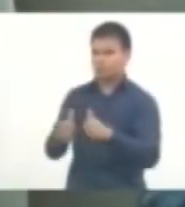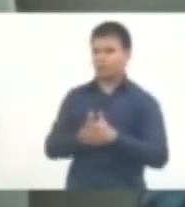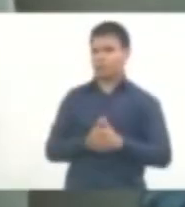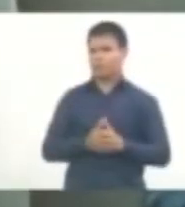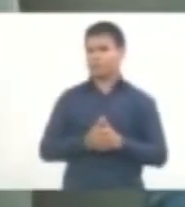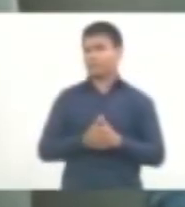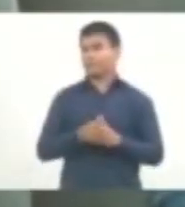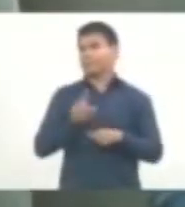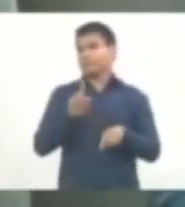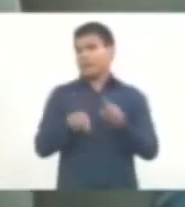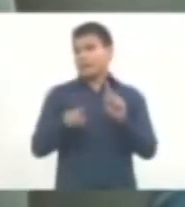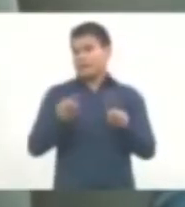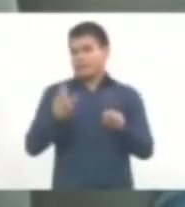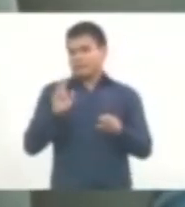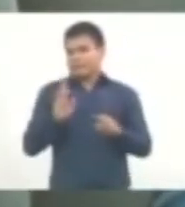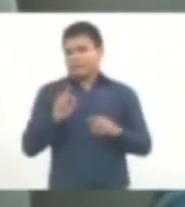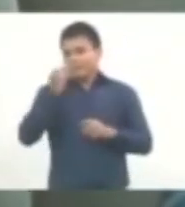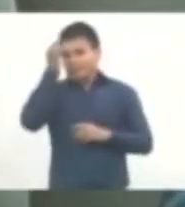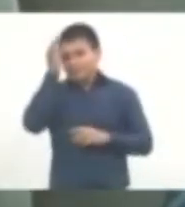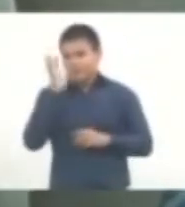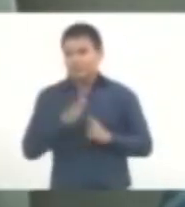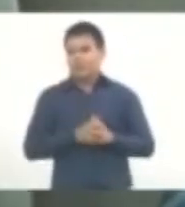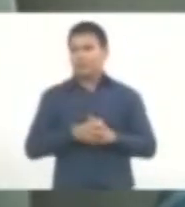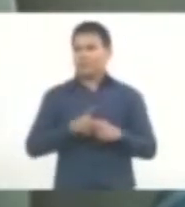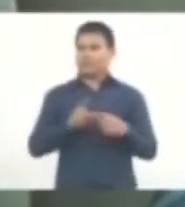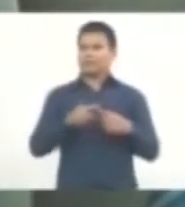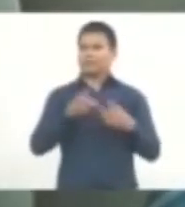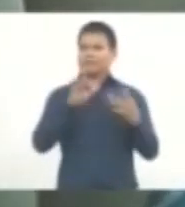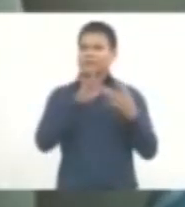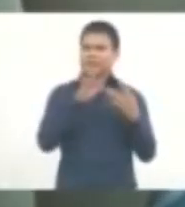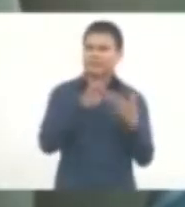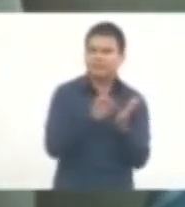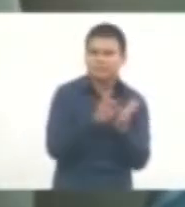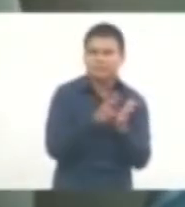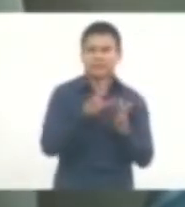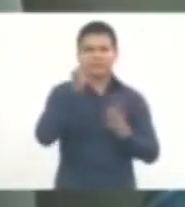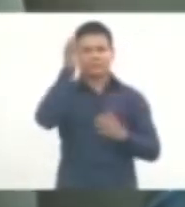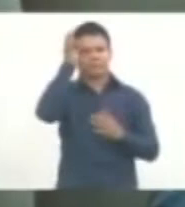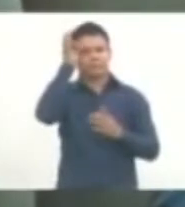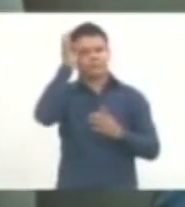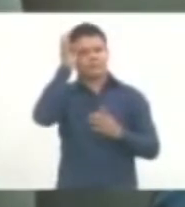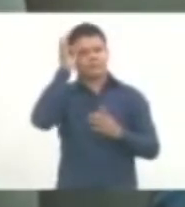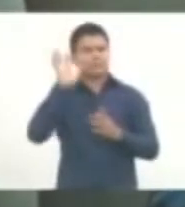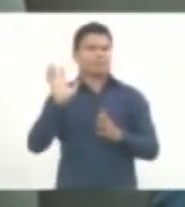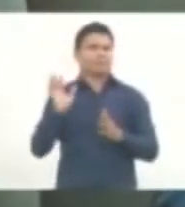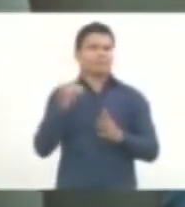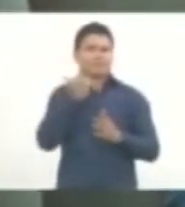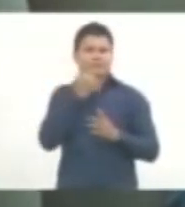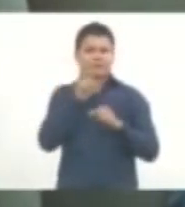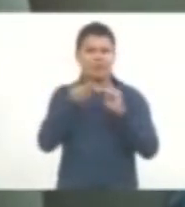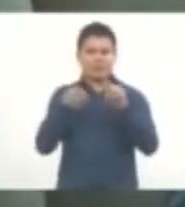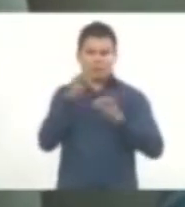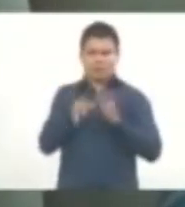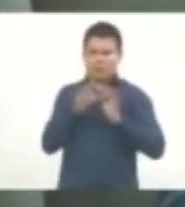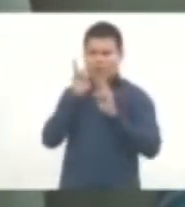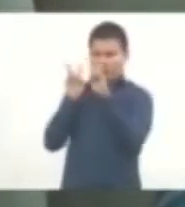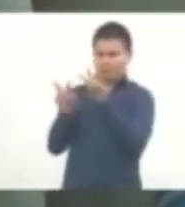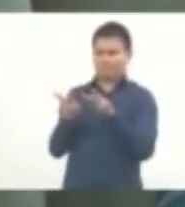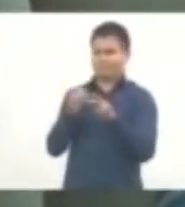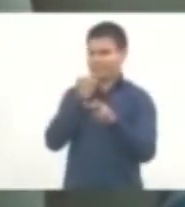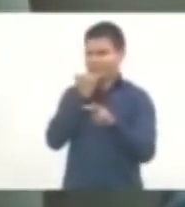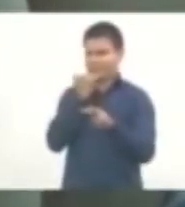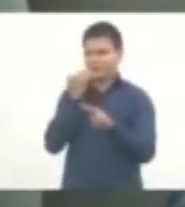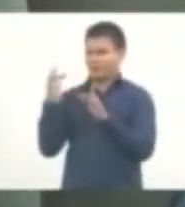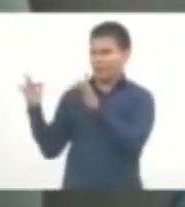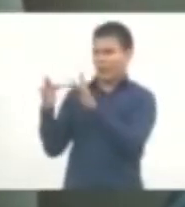que tenemos en un principio, lo que se ve en redes sociales, lo que se ve acá, a veces no es lo que los jurados ven. No sé qué pasó, no te